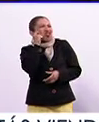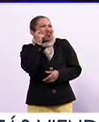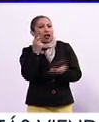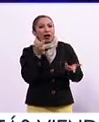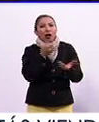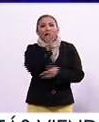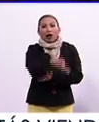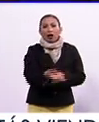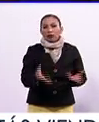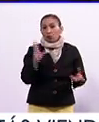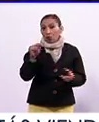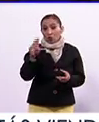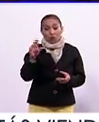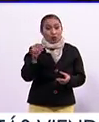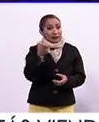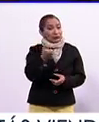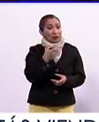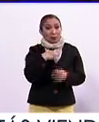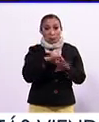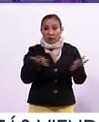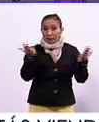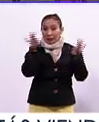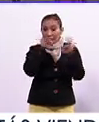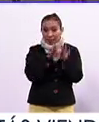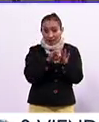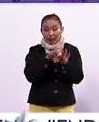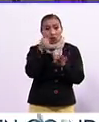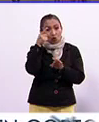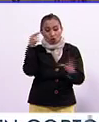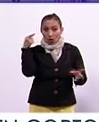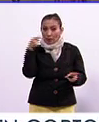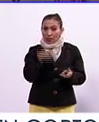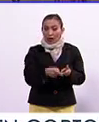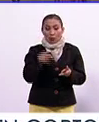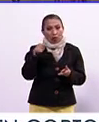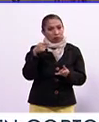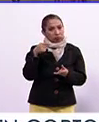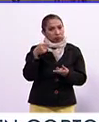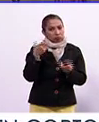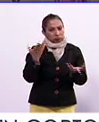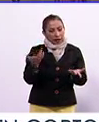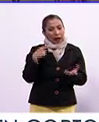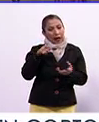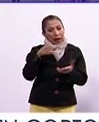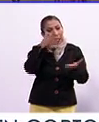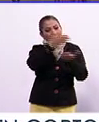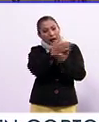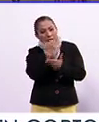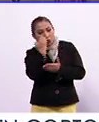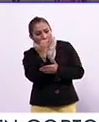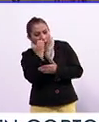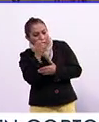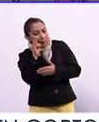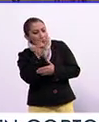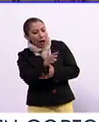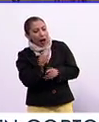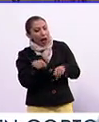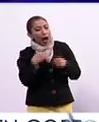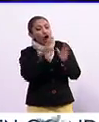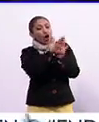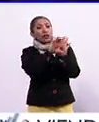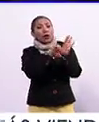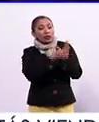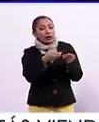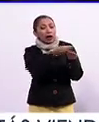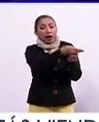preparado. ¿De acuerdo? Eso es muy importante. Uno de los objetivos es justamente ir a las escuelas para entregar el